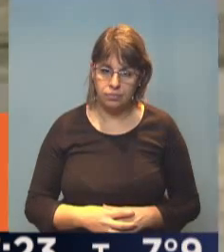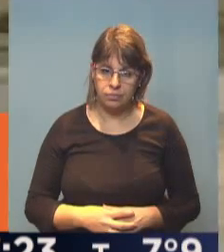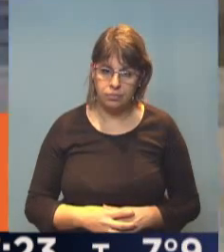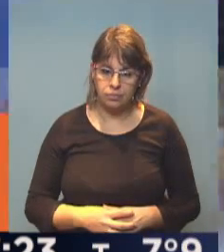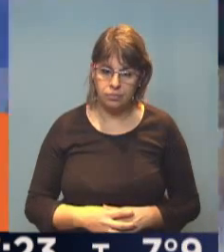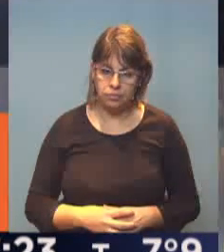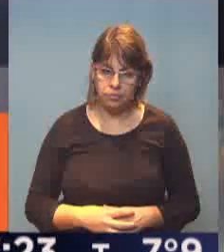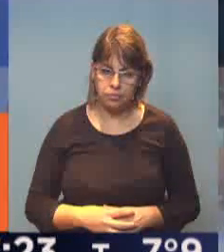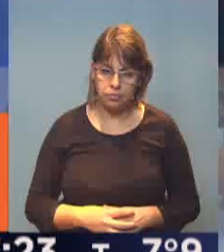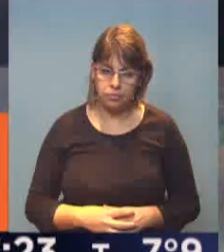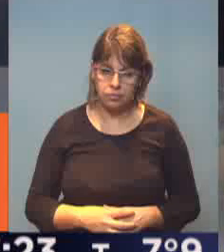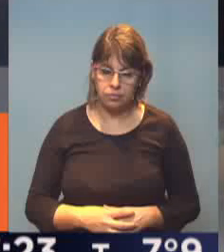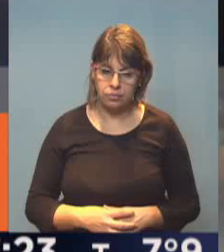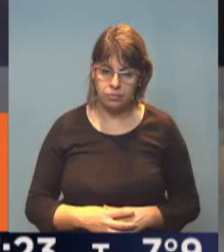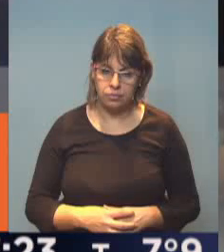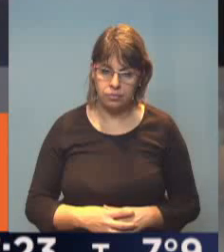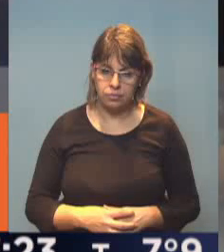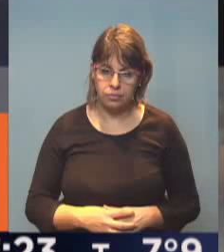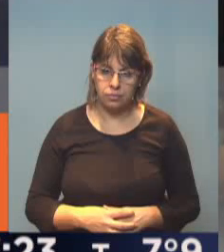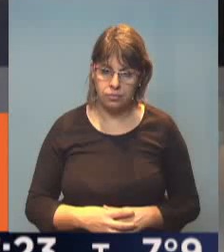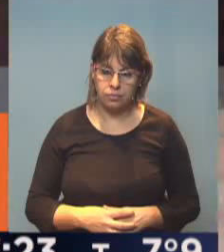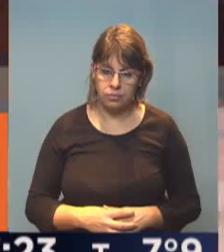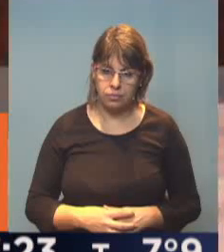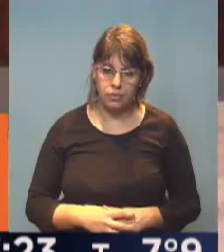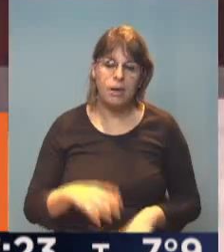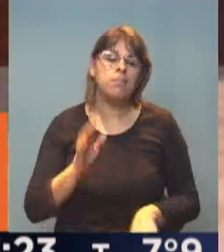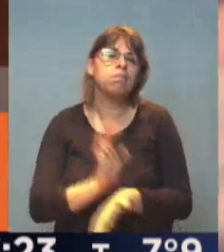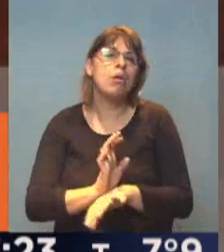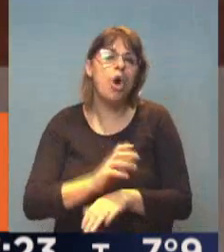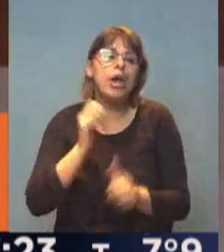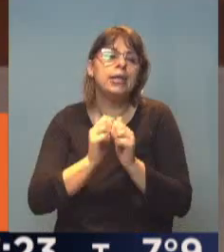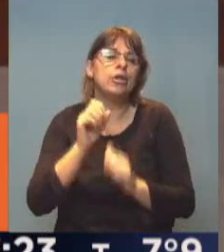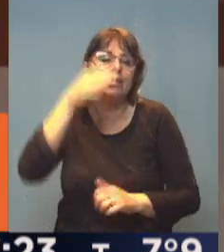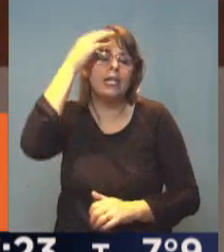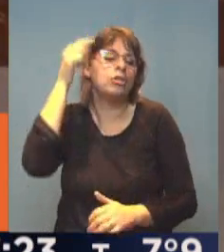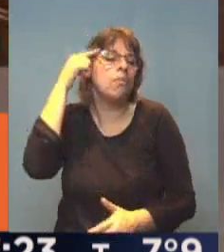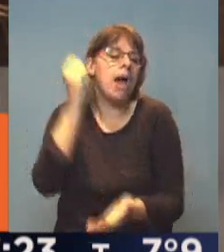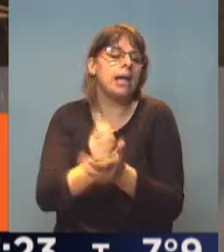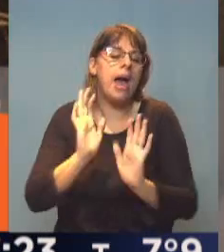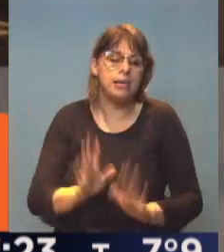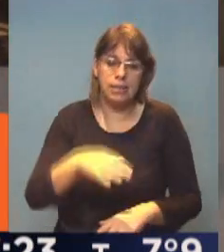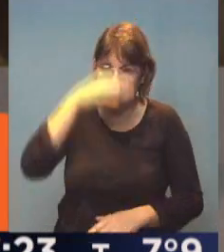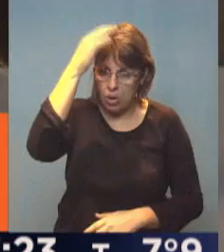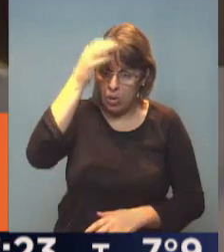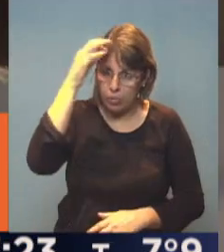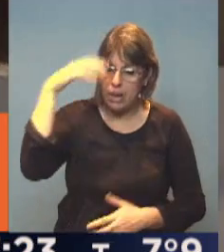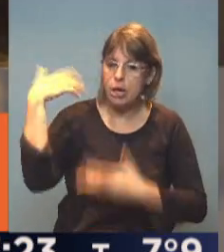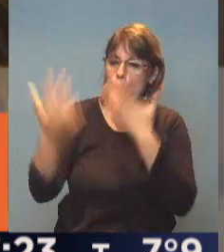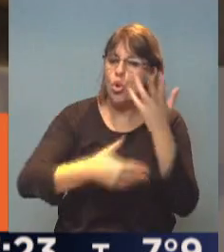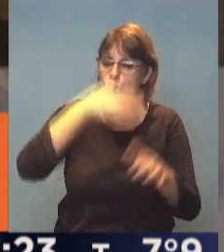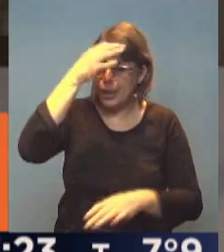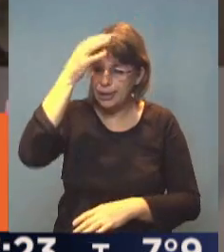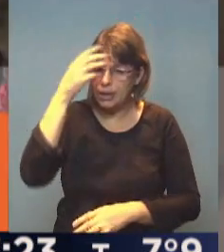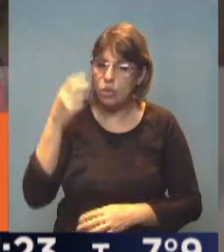trombón! Creemos que va a quedar en la historia del teatro Toc Toc, ¿no? Es la verdad una obra que ha revolucionado el teatro, y lo